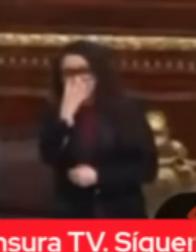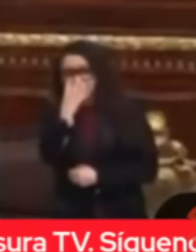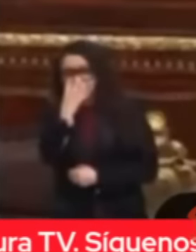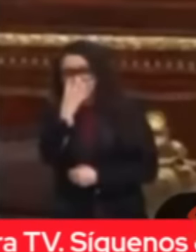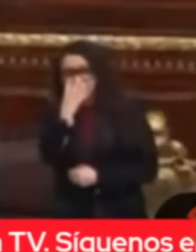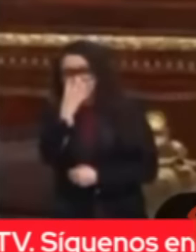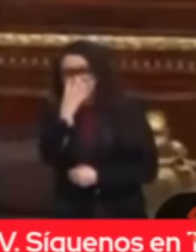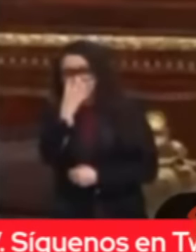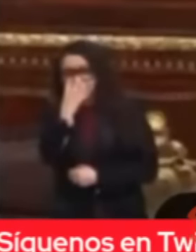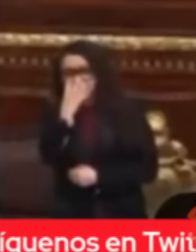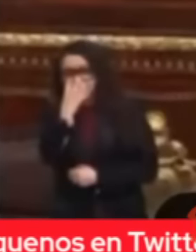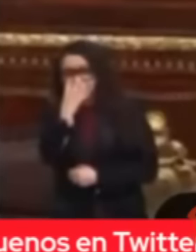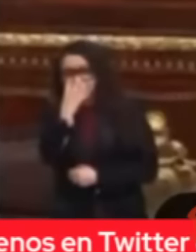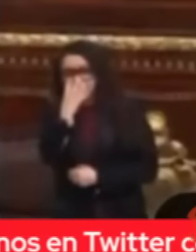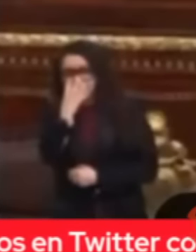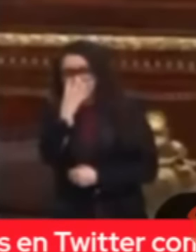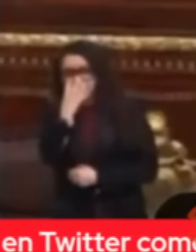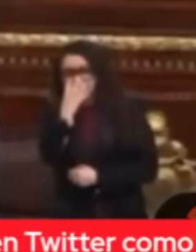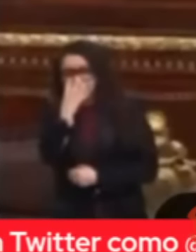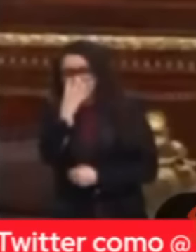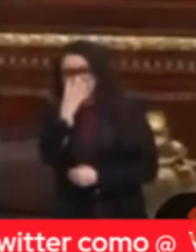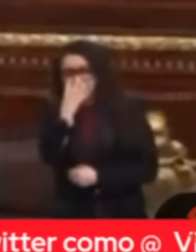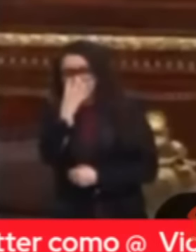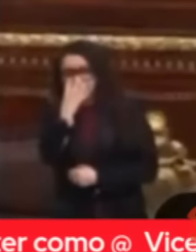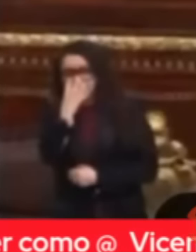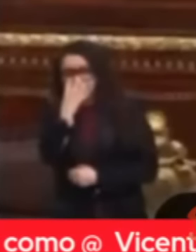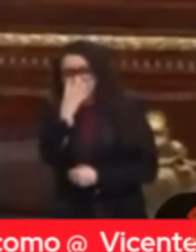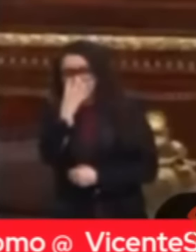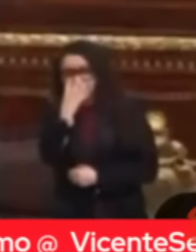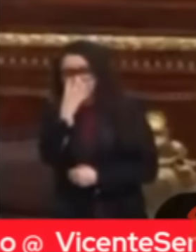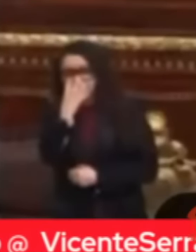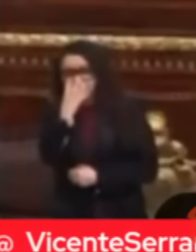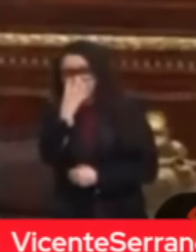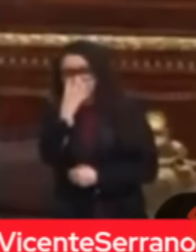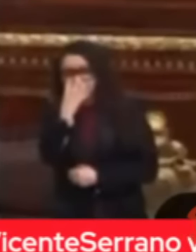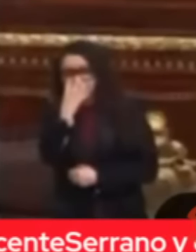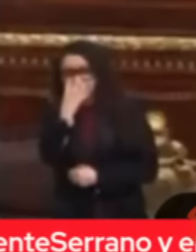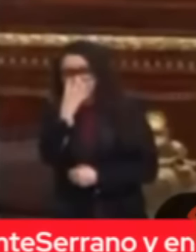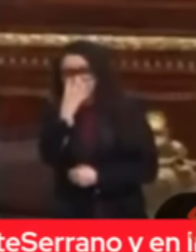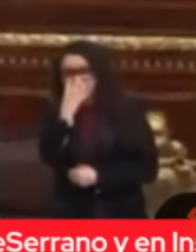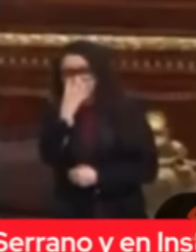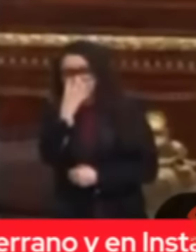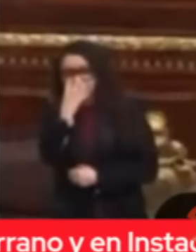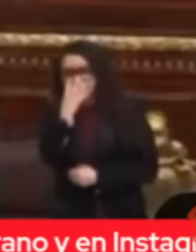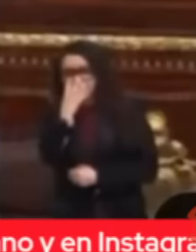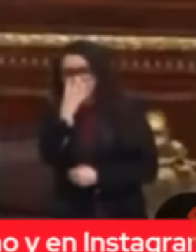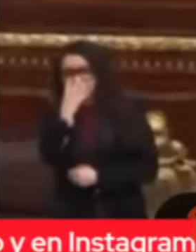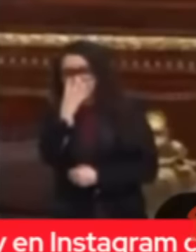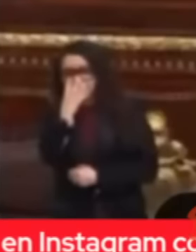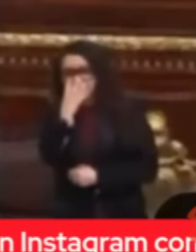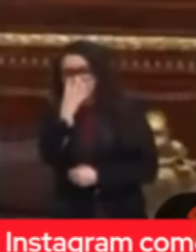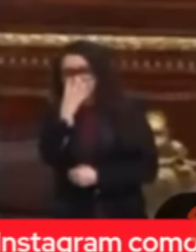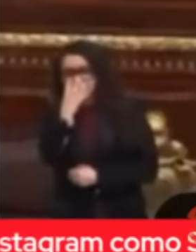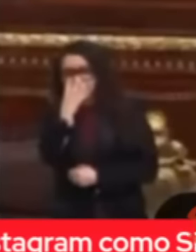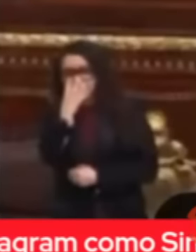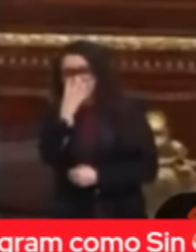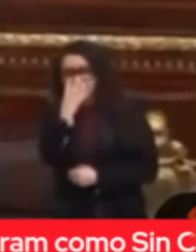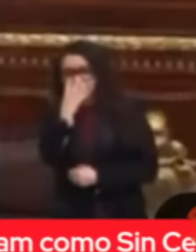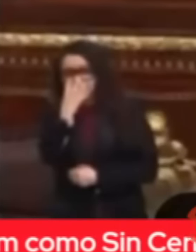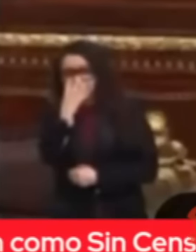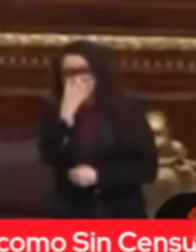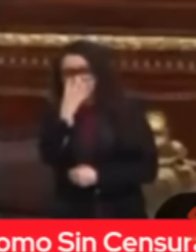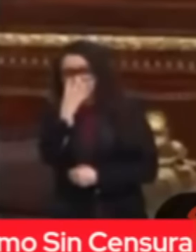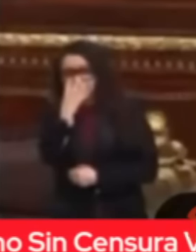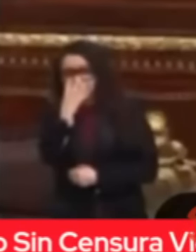Primero se quejan porque les dicen sus verdades. Y después se quejan, pues, porque se tuvo que remitir en su informe a la época de los